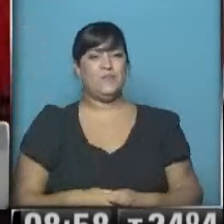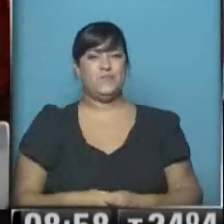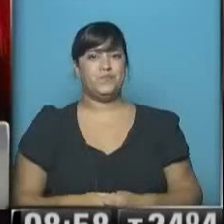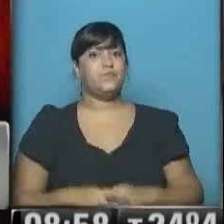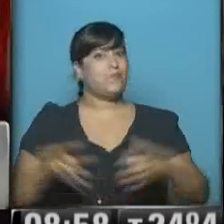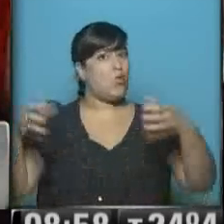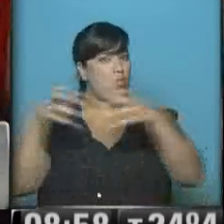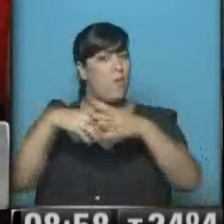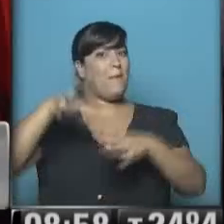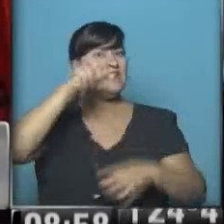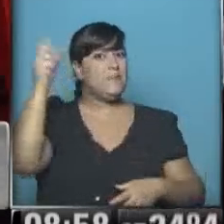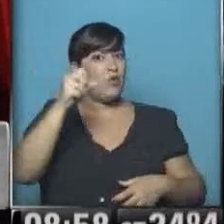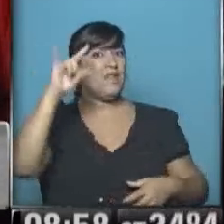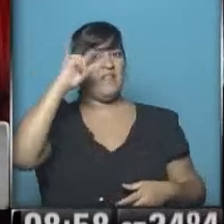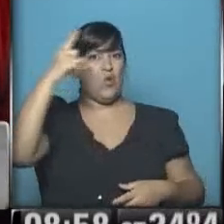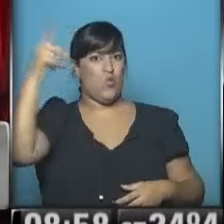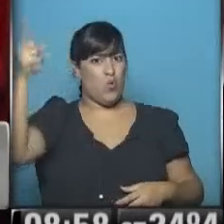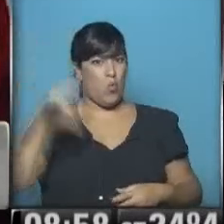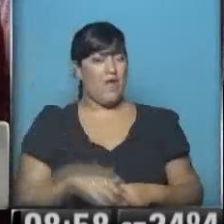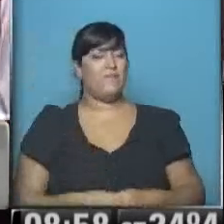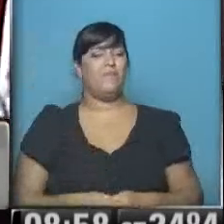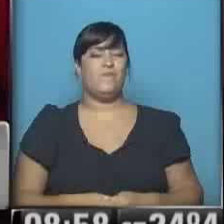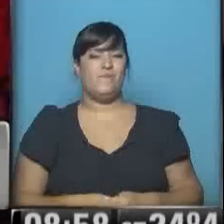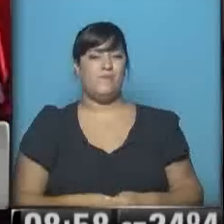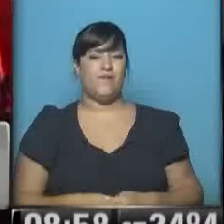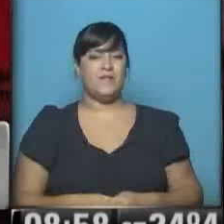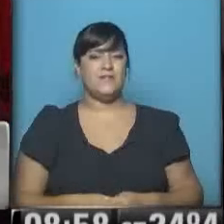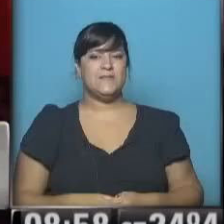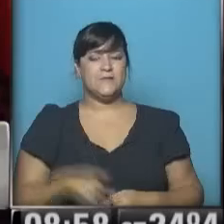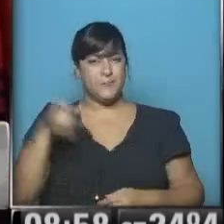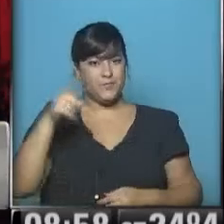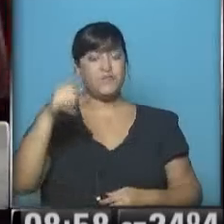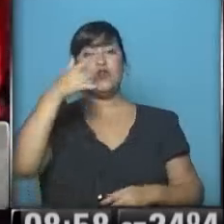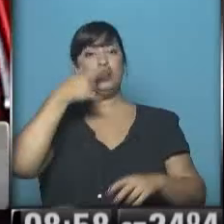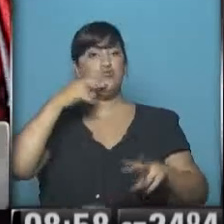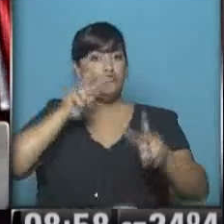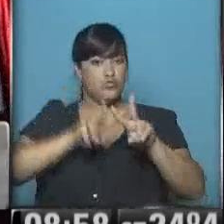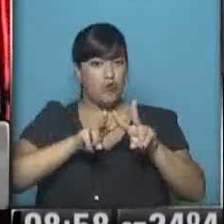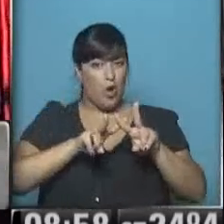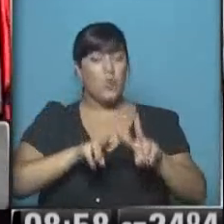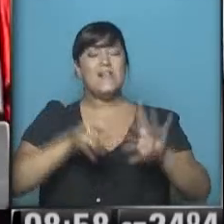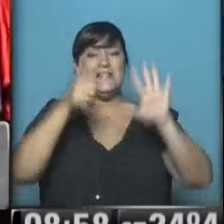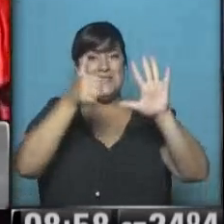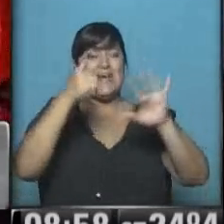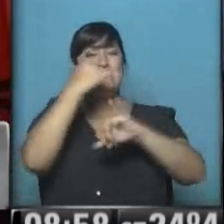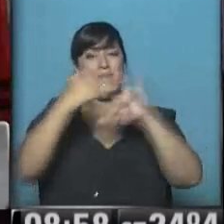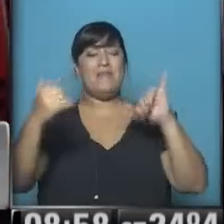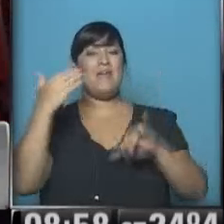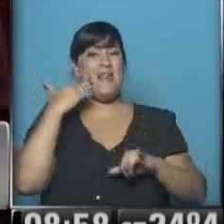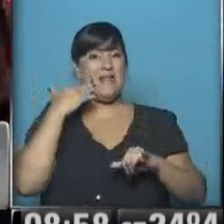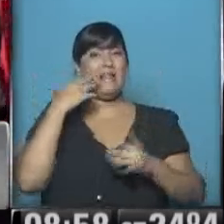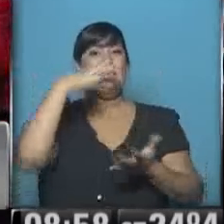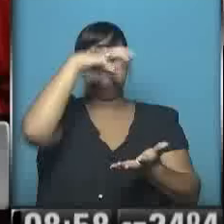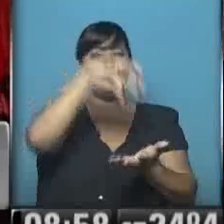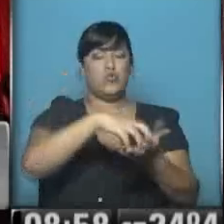más importantes rioplatenses de este género, que va a estar presentándose a las 18:30 horas en el Estudio 1 de